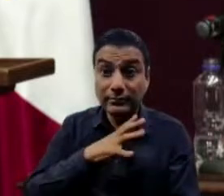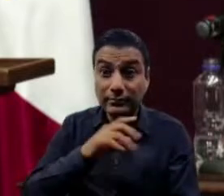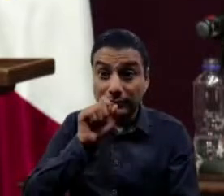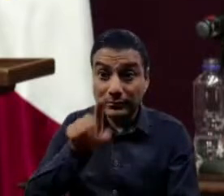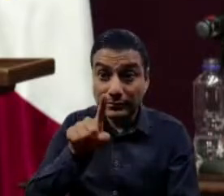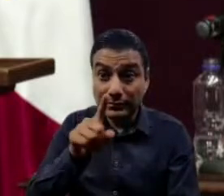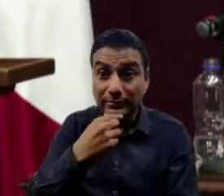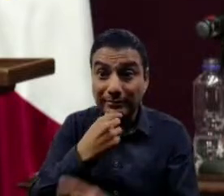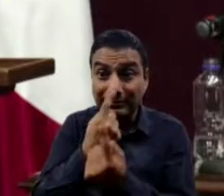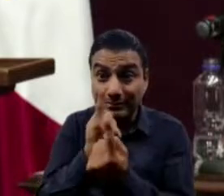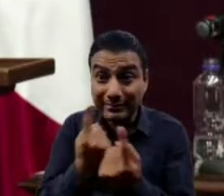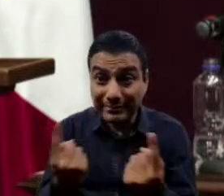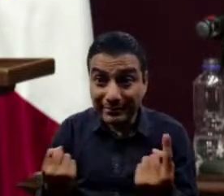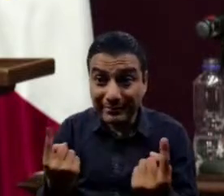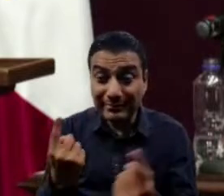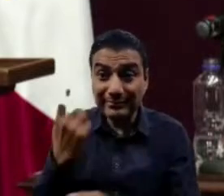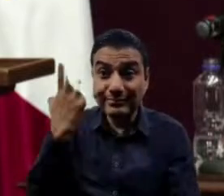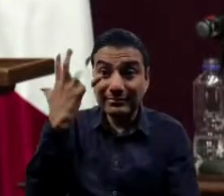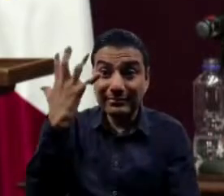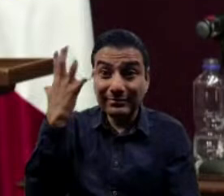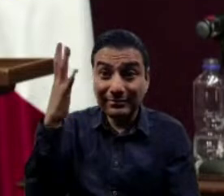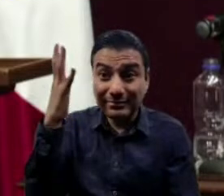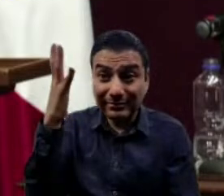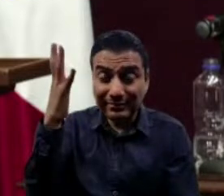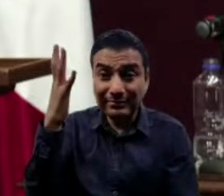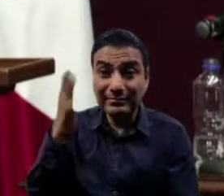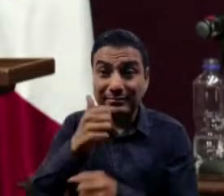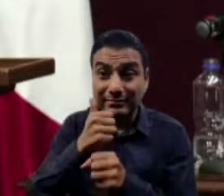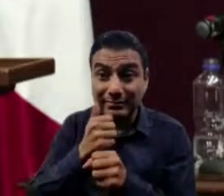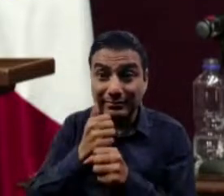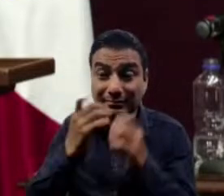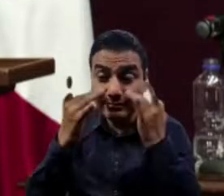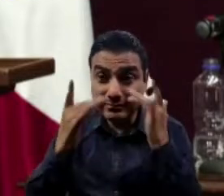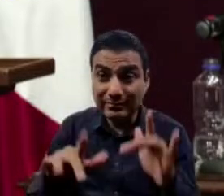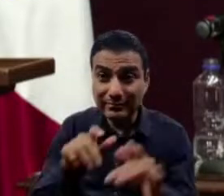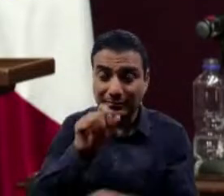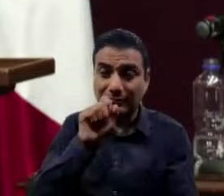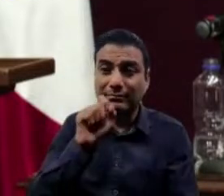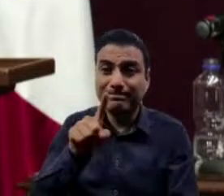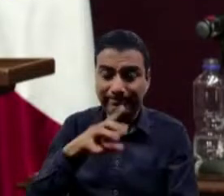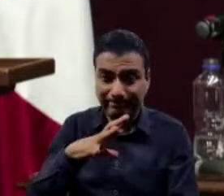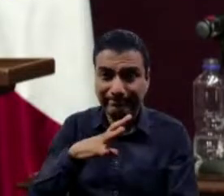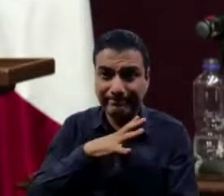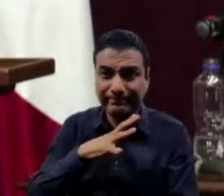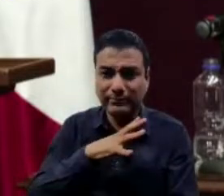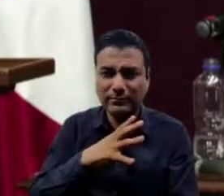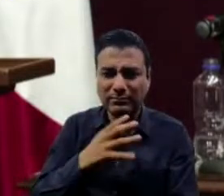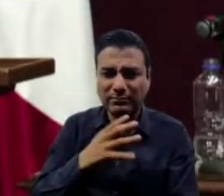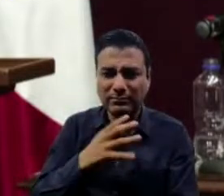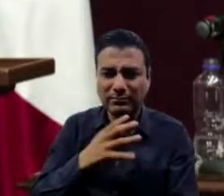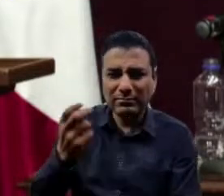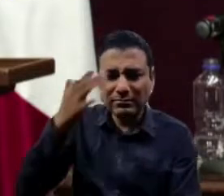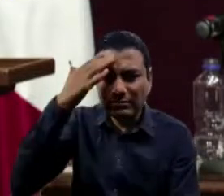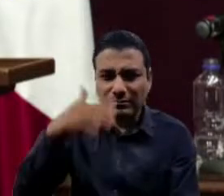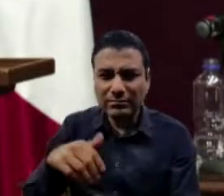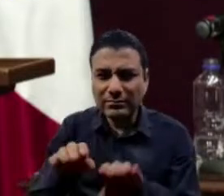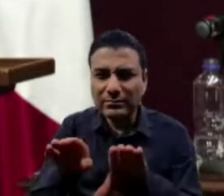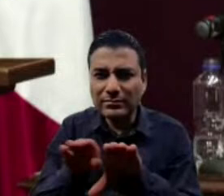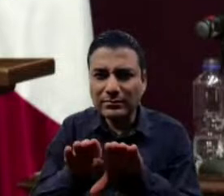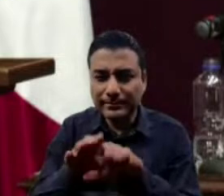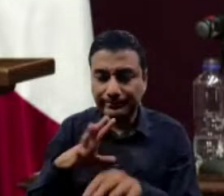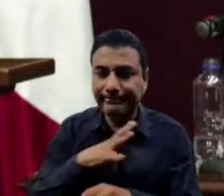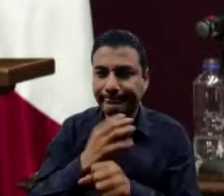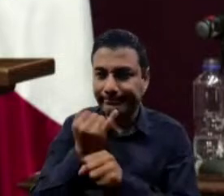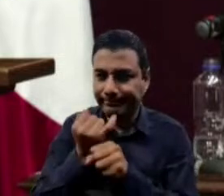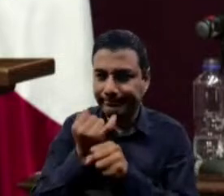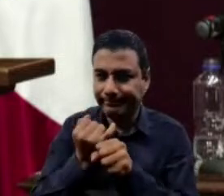los últimos niveles de la educación. La deserción escolar se mide a través de tres preceptos claves. El primero de ellos es